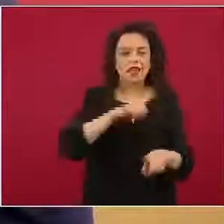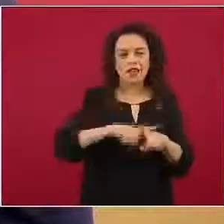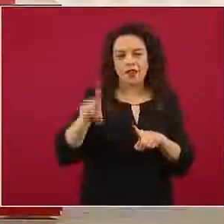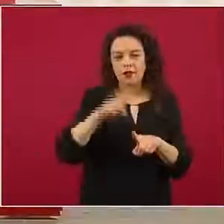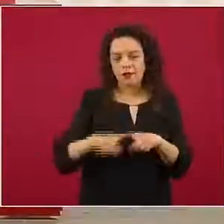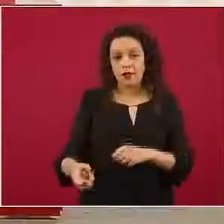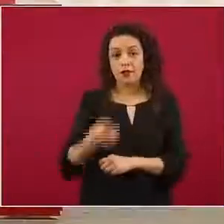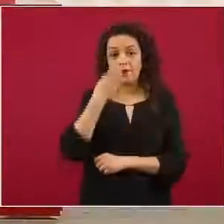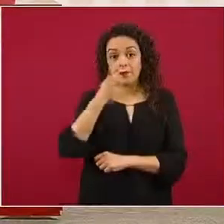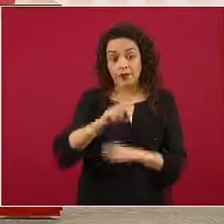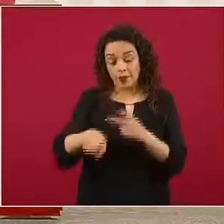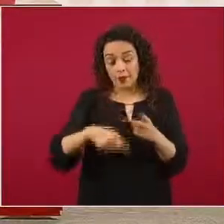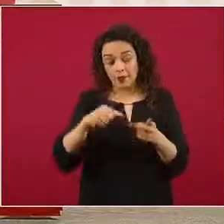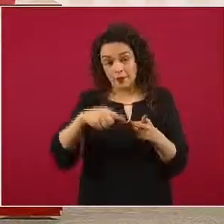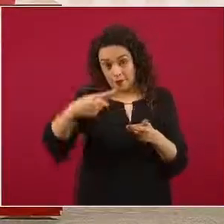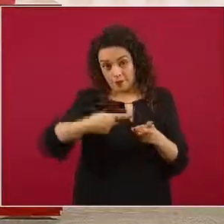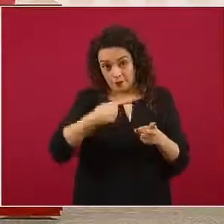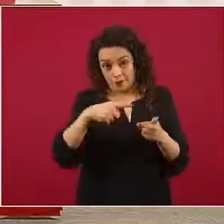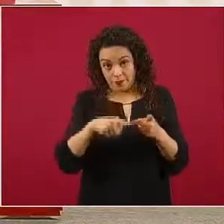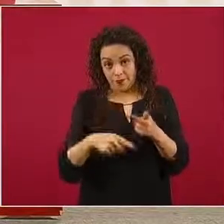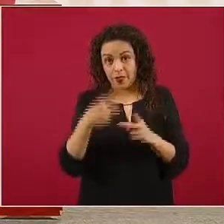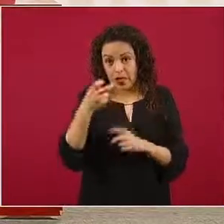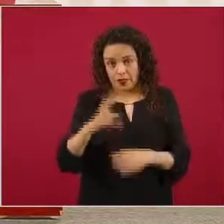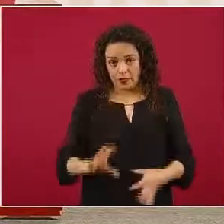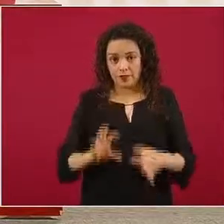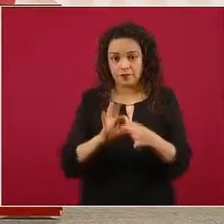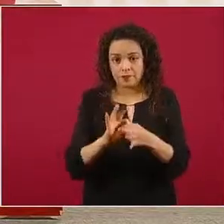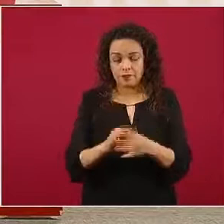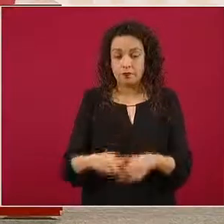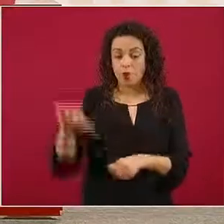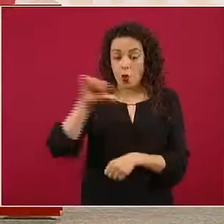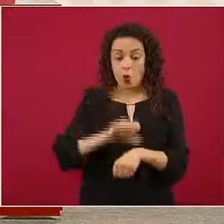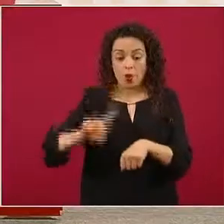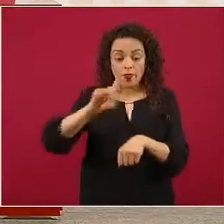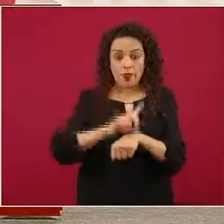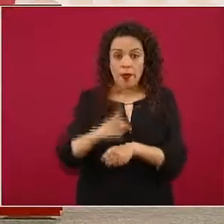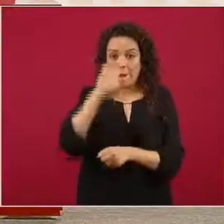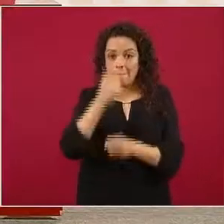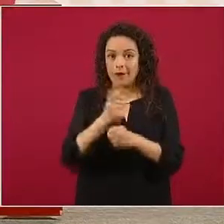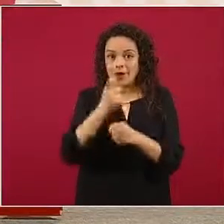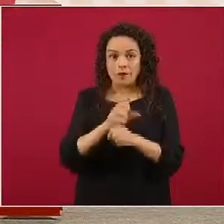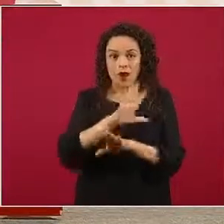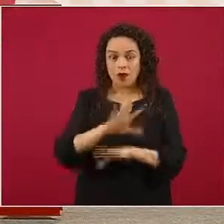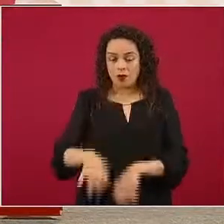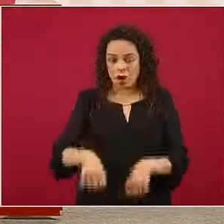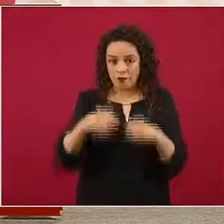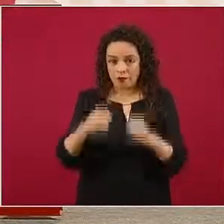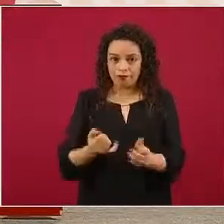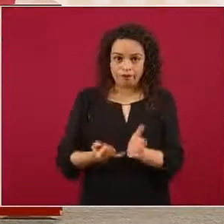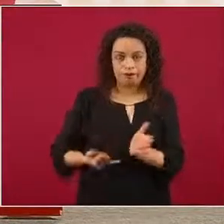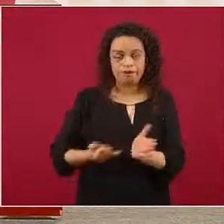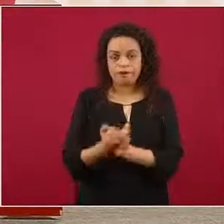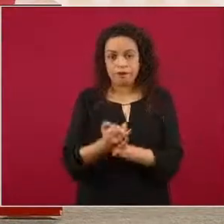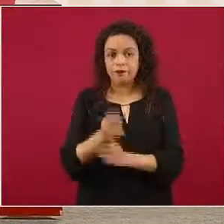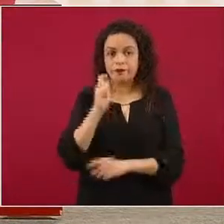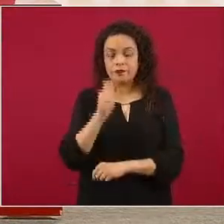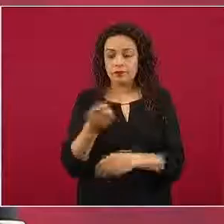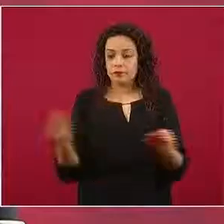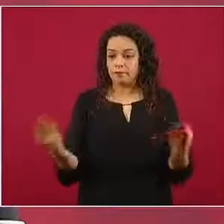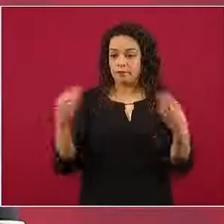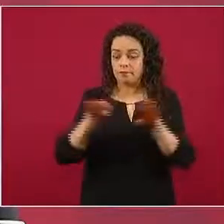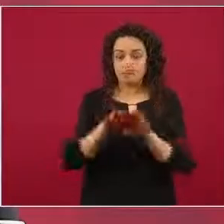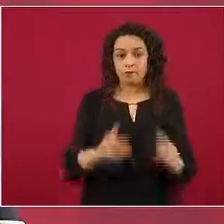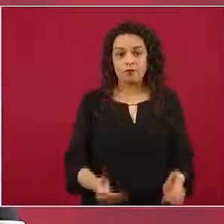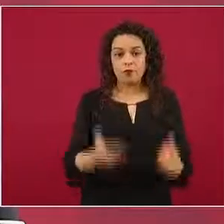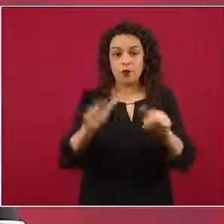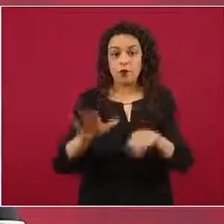observación de que a pesar de que hoy fue el primer día ya decretado de acciones intensivas por efecto del